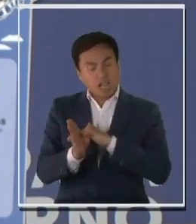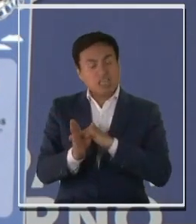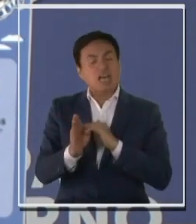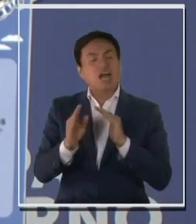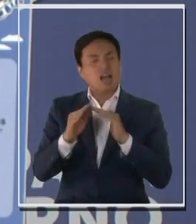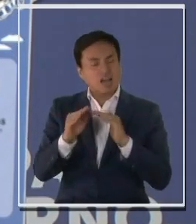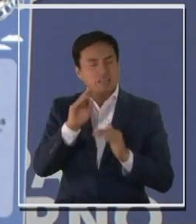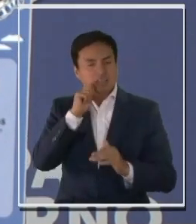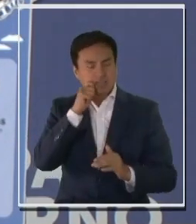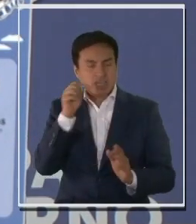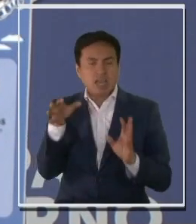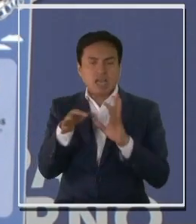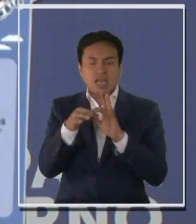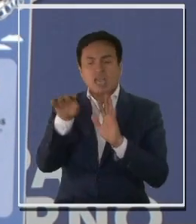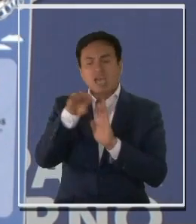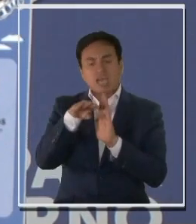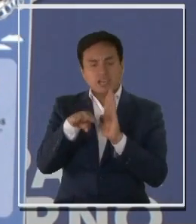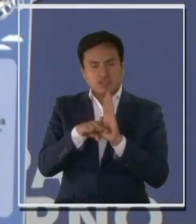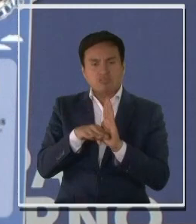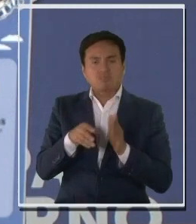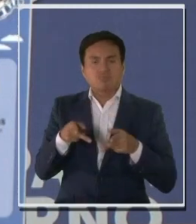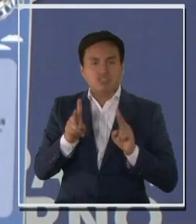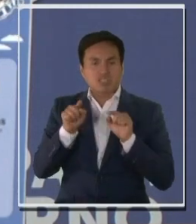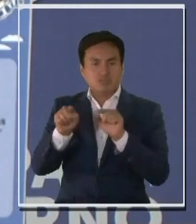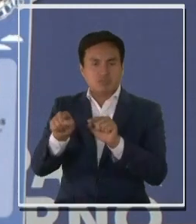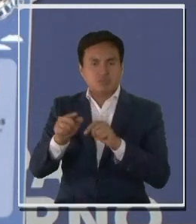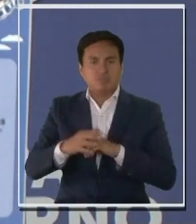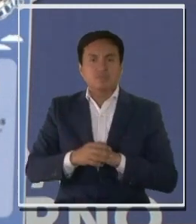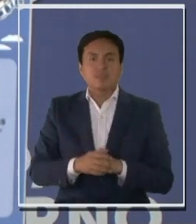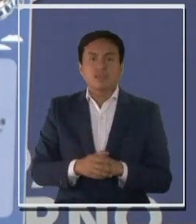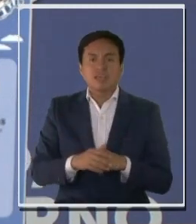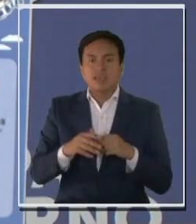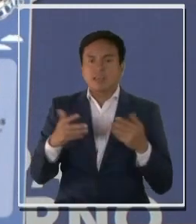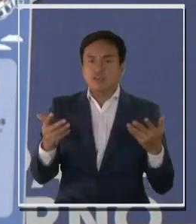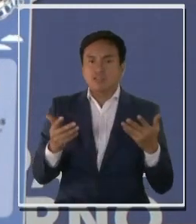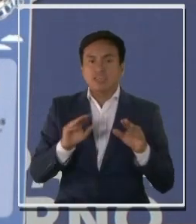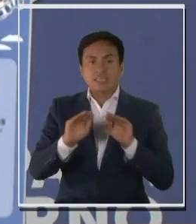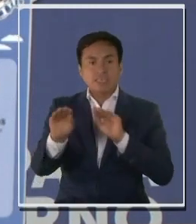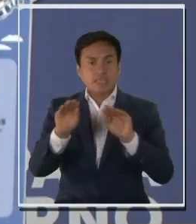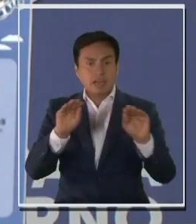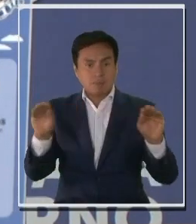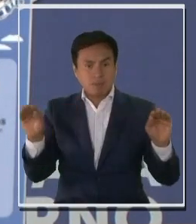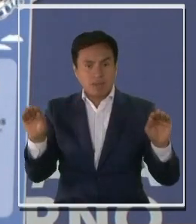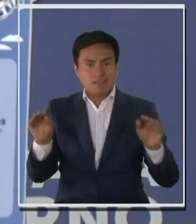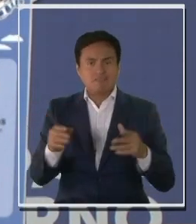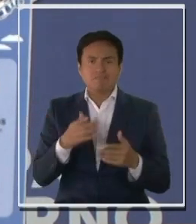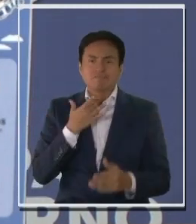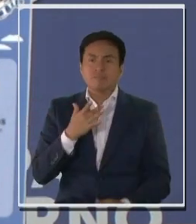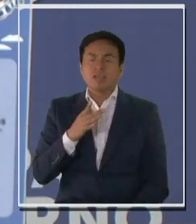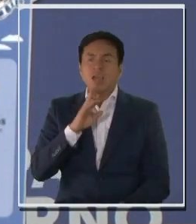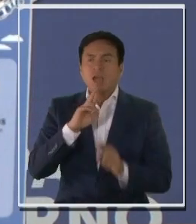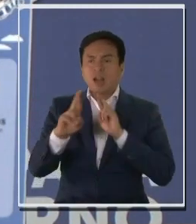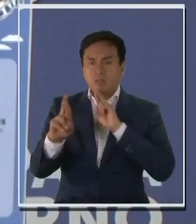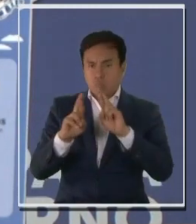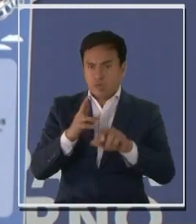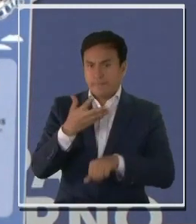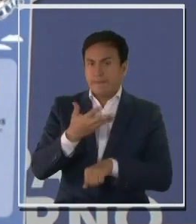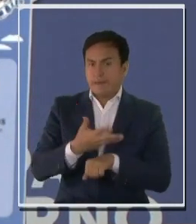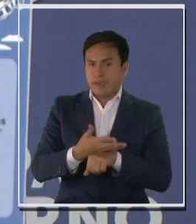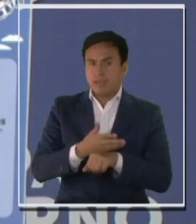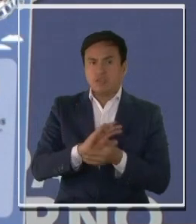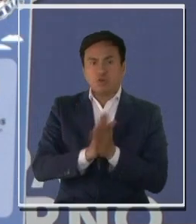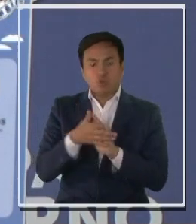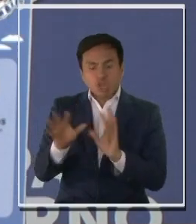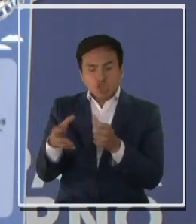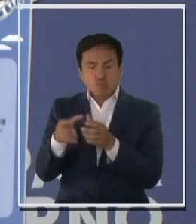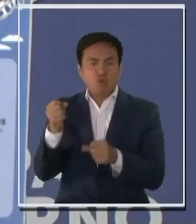estar en eso en esos dispositivos Entonces el llamado es a que hay una respuesta a que todos